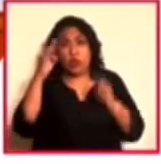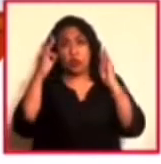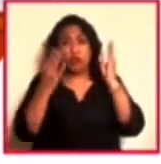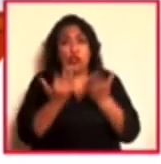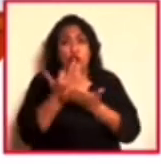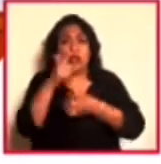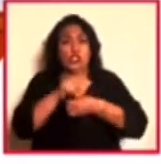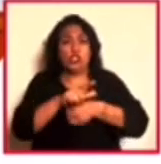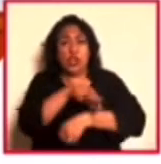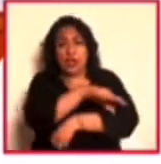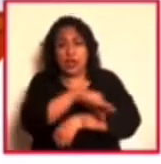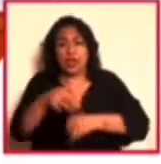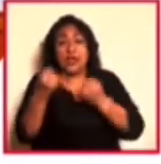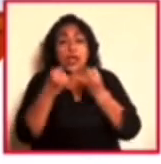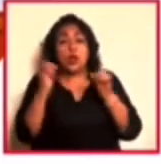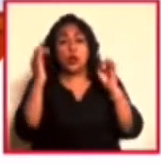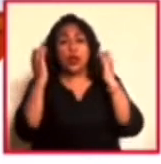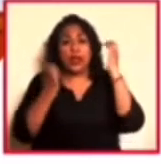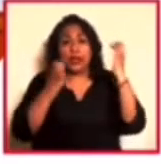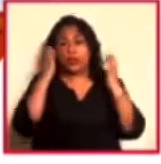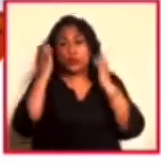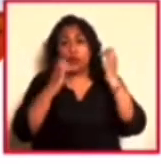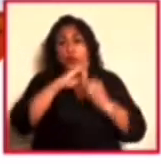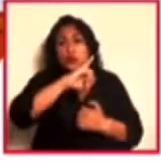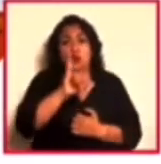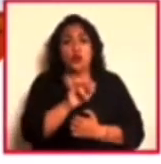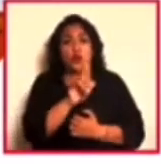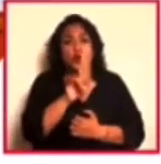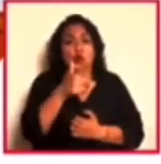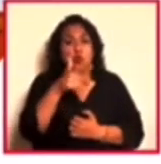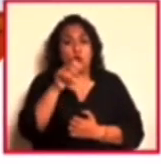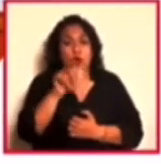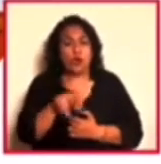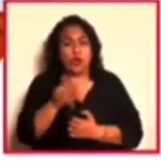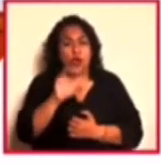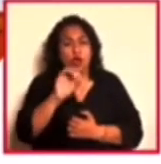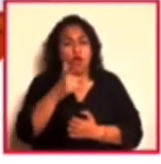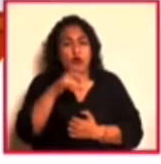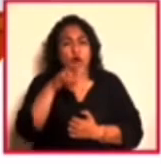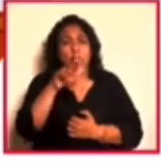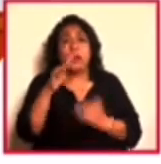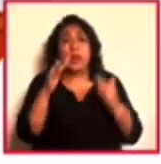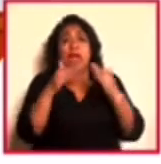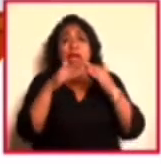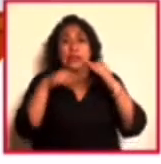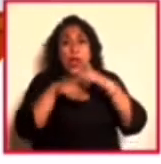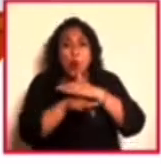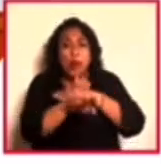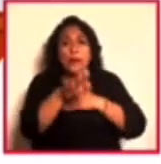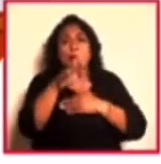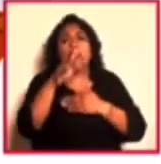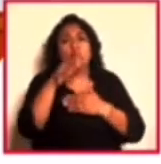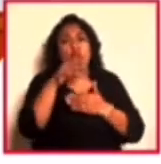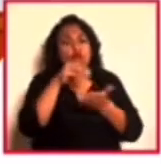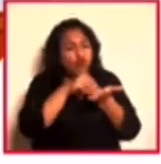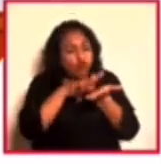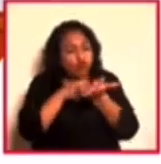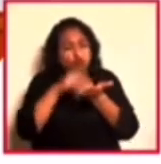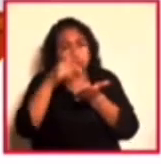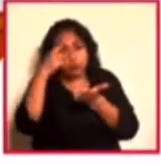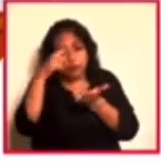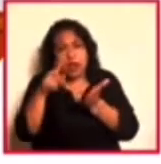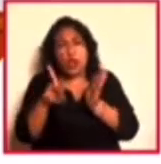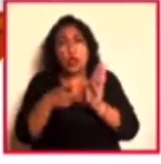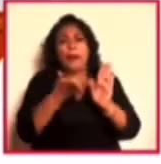Arquitectura inauguró la exposición Juan O'Gorman y su Casa Cueva, Apuntes para una Reconstrucción.